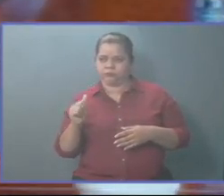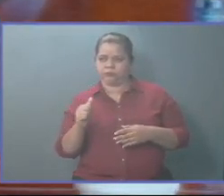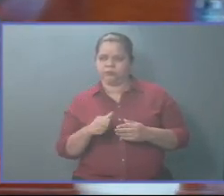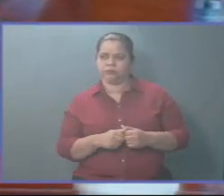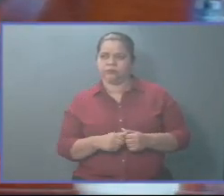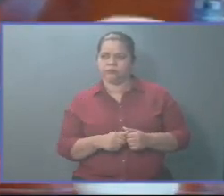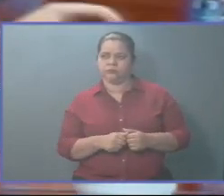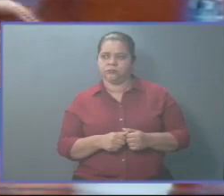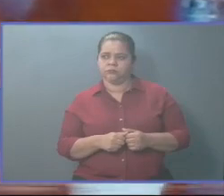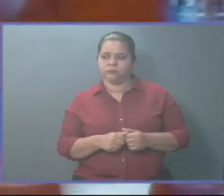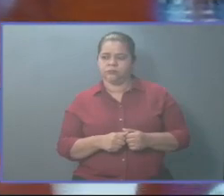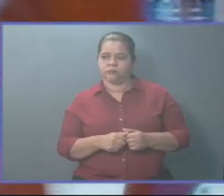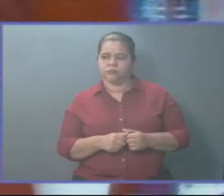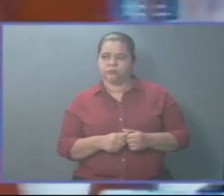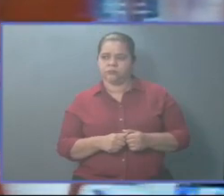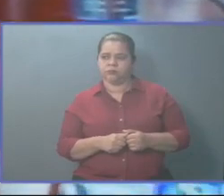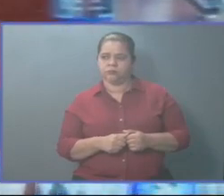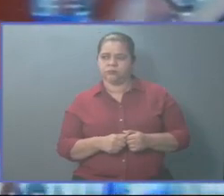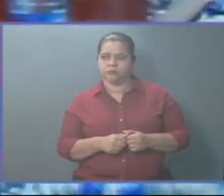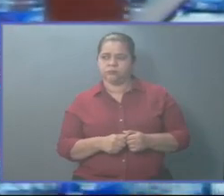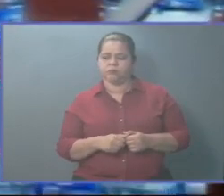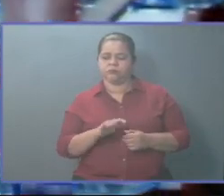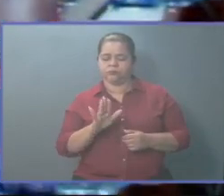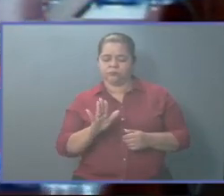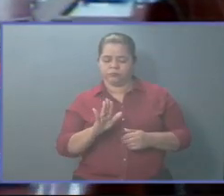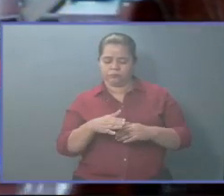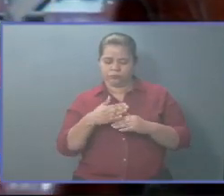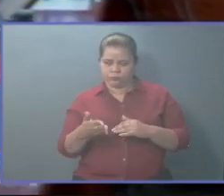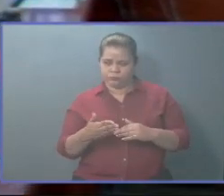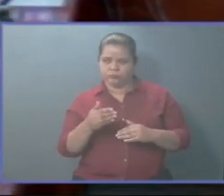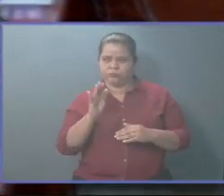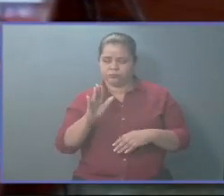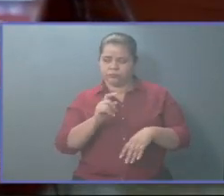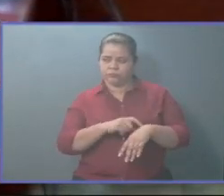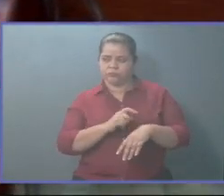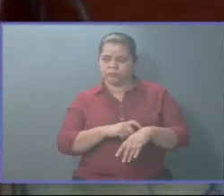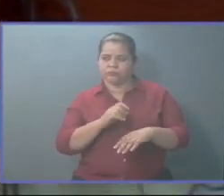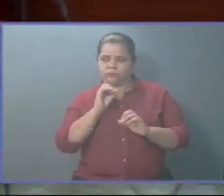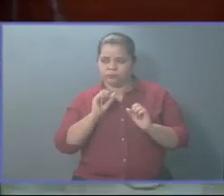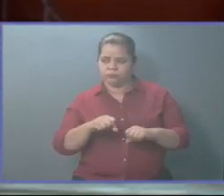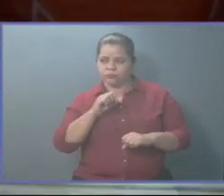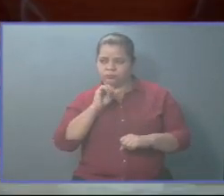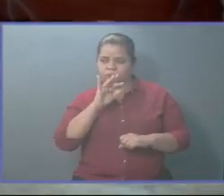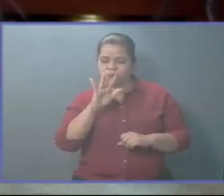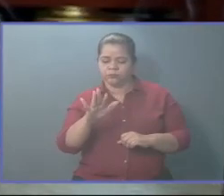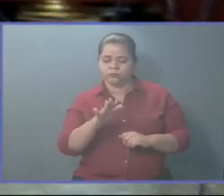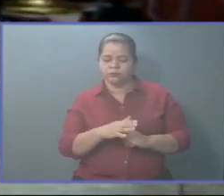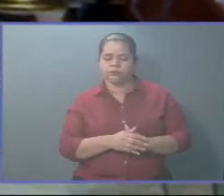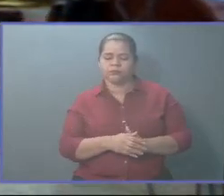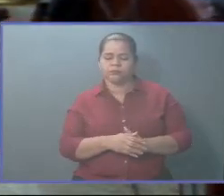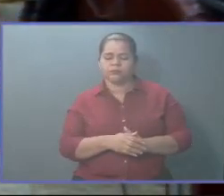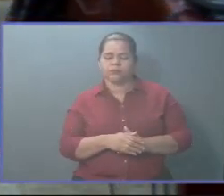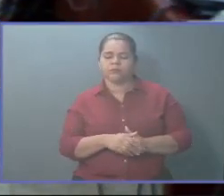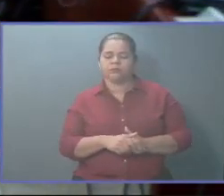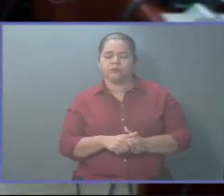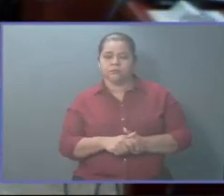presidente. En un momento vamos a darle la respuesta